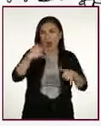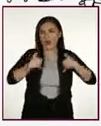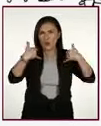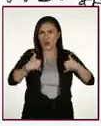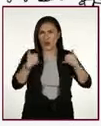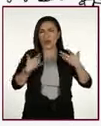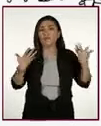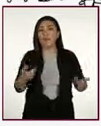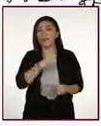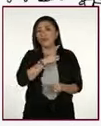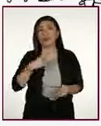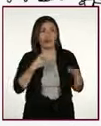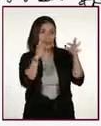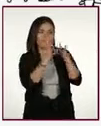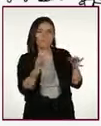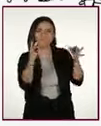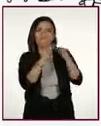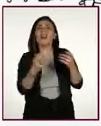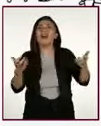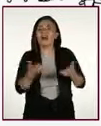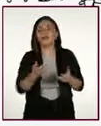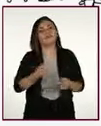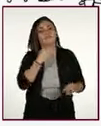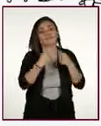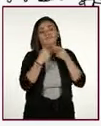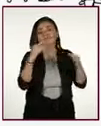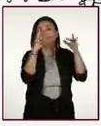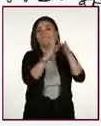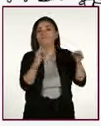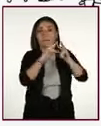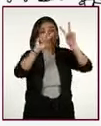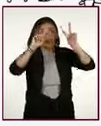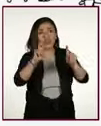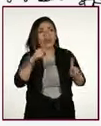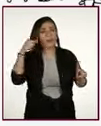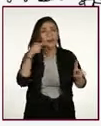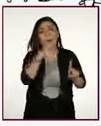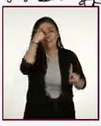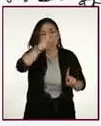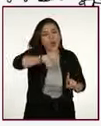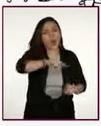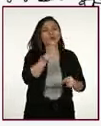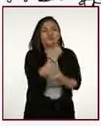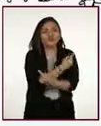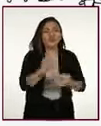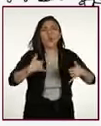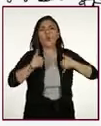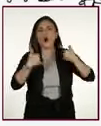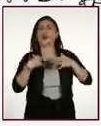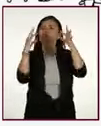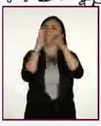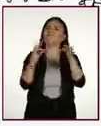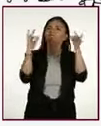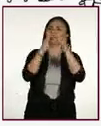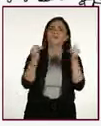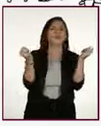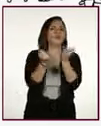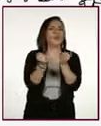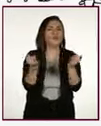lo que tenemos que hablar lo que tenemos que hacer es hablar del tema, ¿no? Es darle la voz a las chiquitas y a los chiquitos en donde